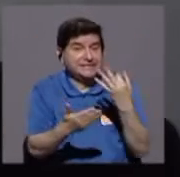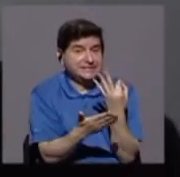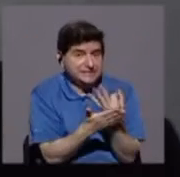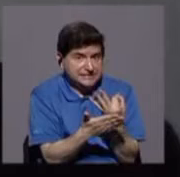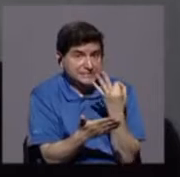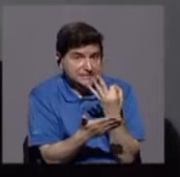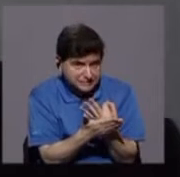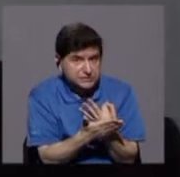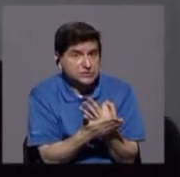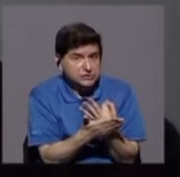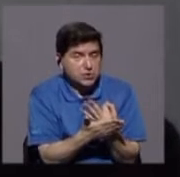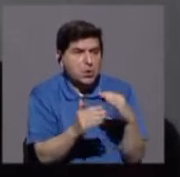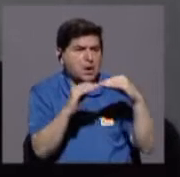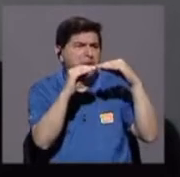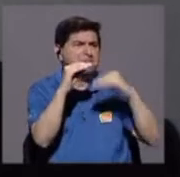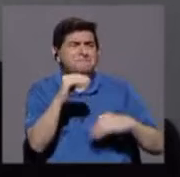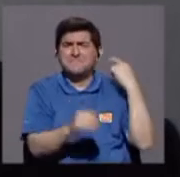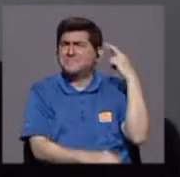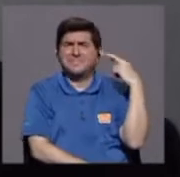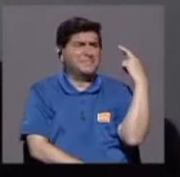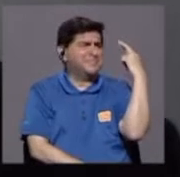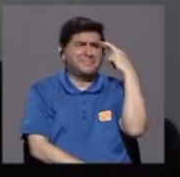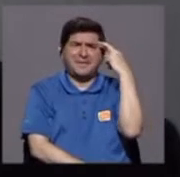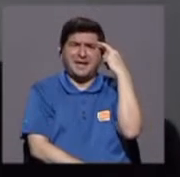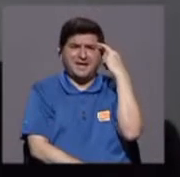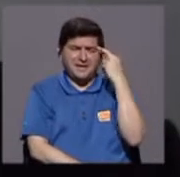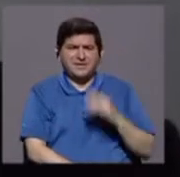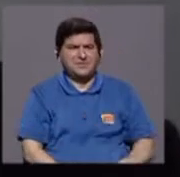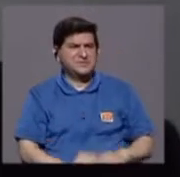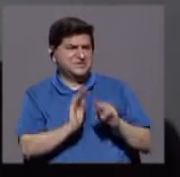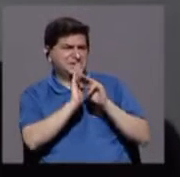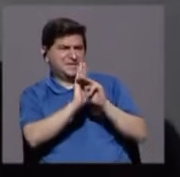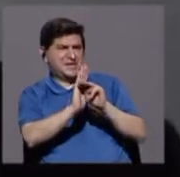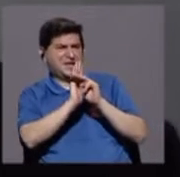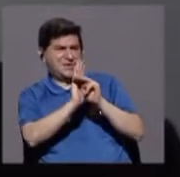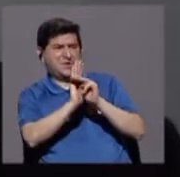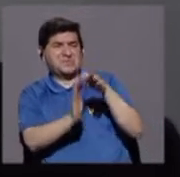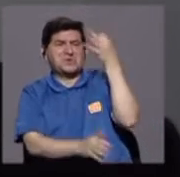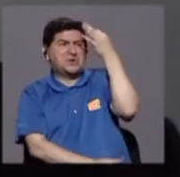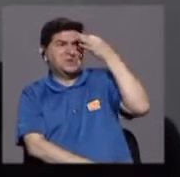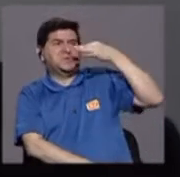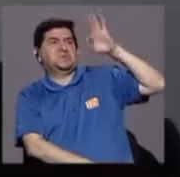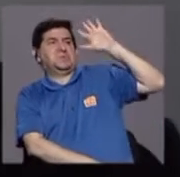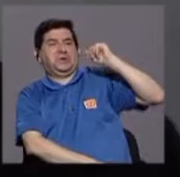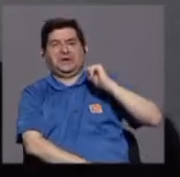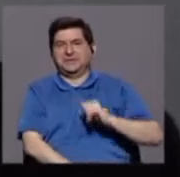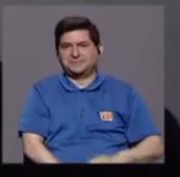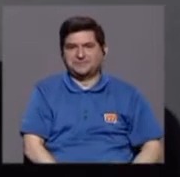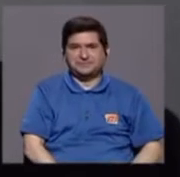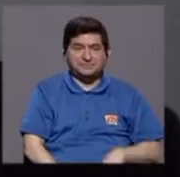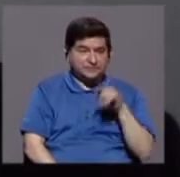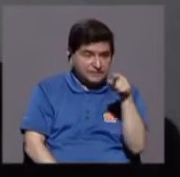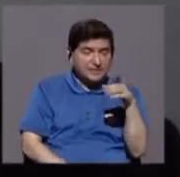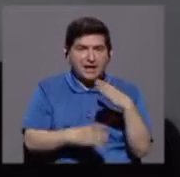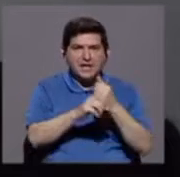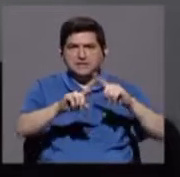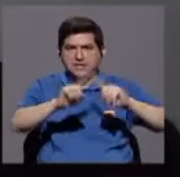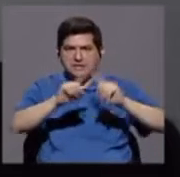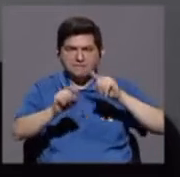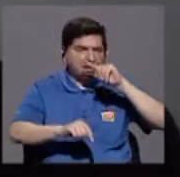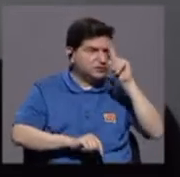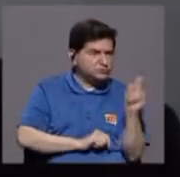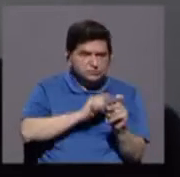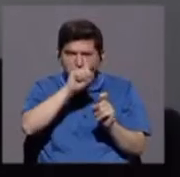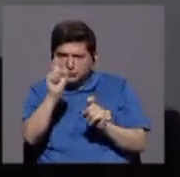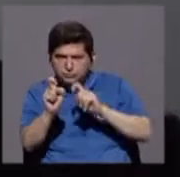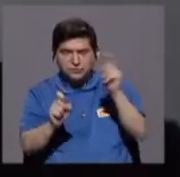financieras, son bastante menos racionales de lo que nuestros modelos siempre suponen. Y ahí se hicieron una serie de consultas